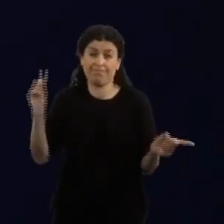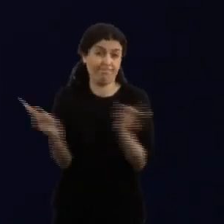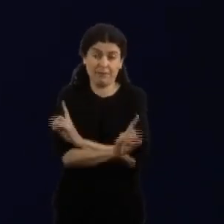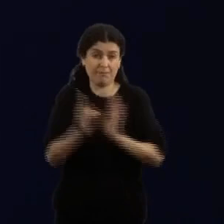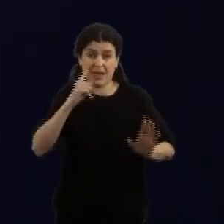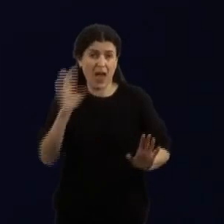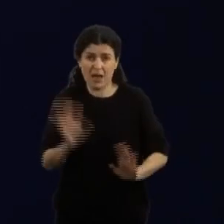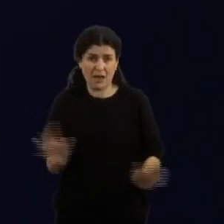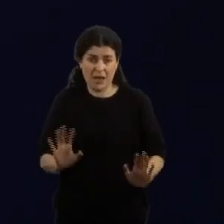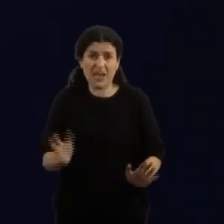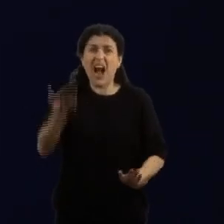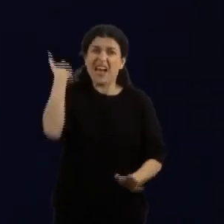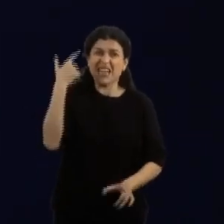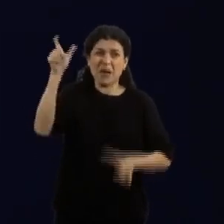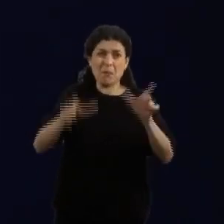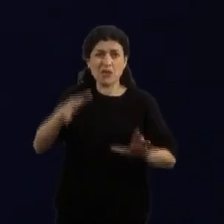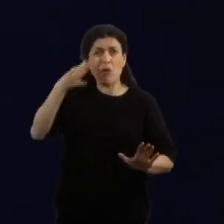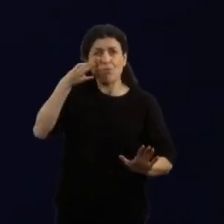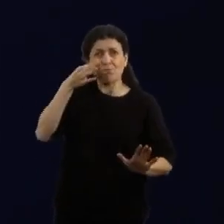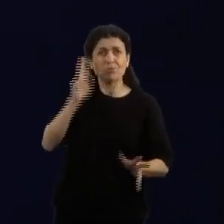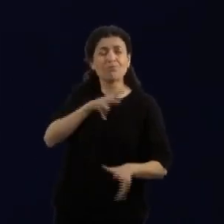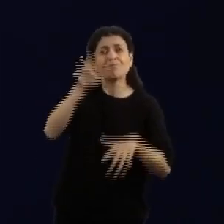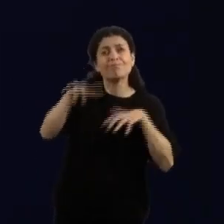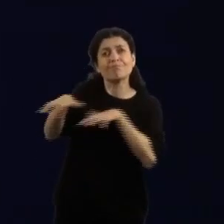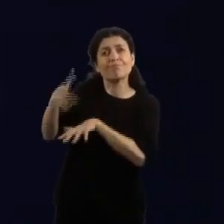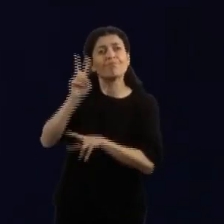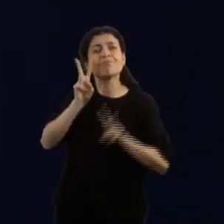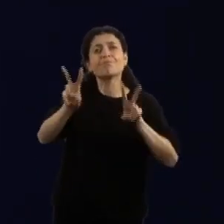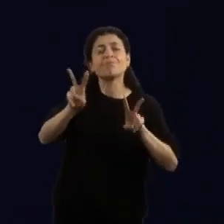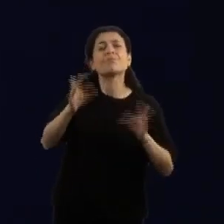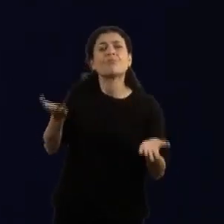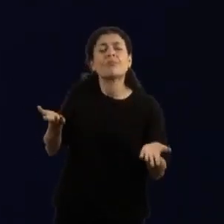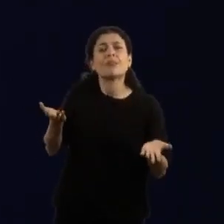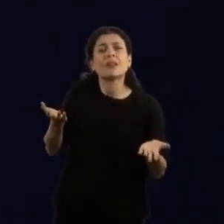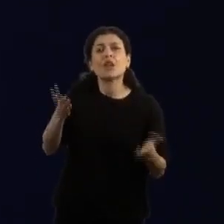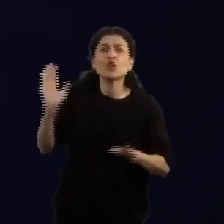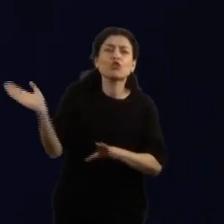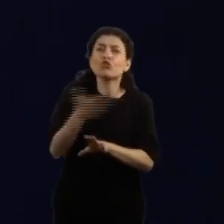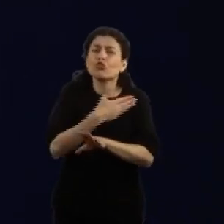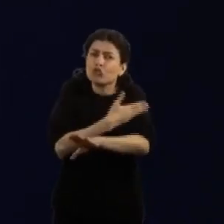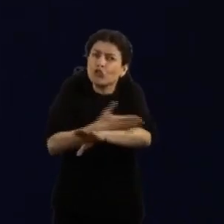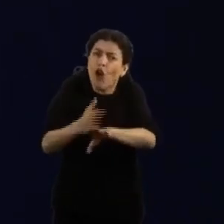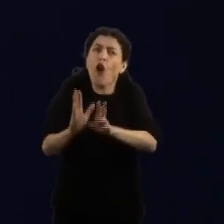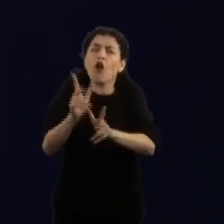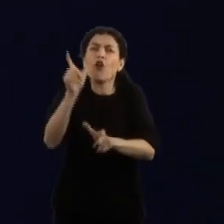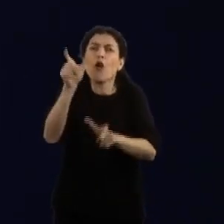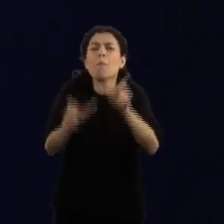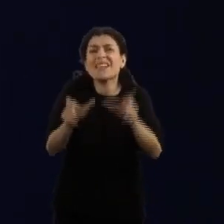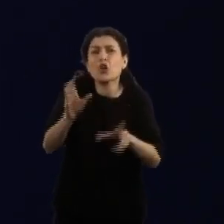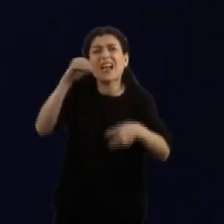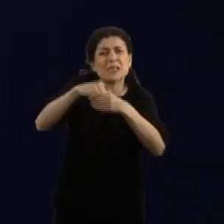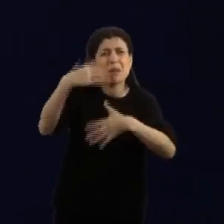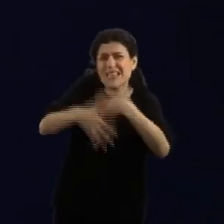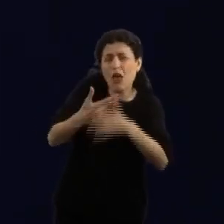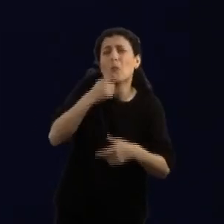ayer, o lo que sentimos, fue al ver todo eso desde los excombatientes de Malvinas